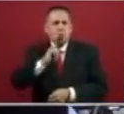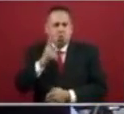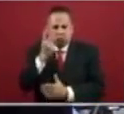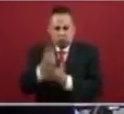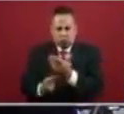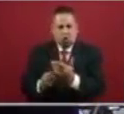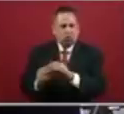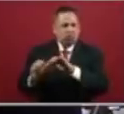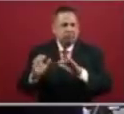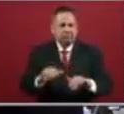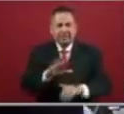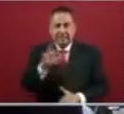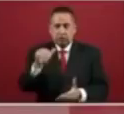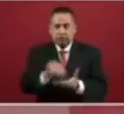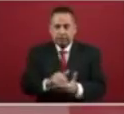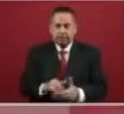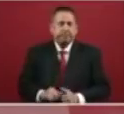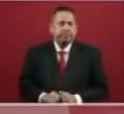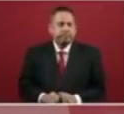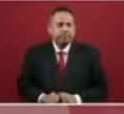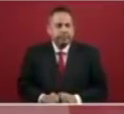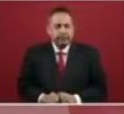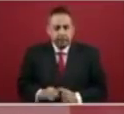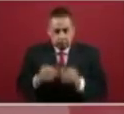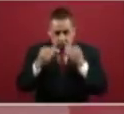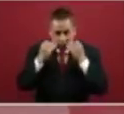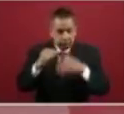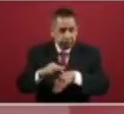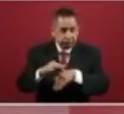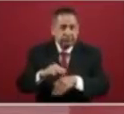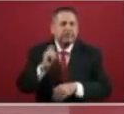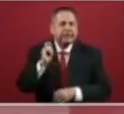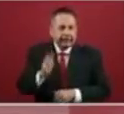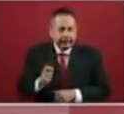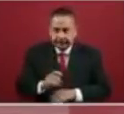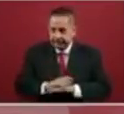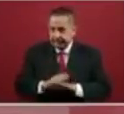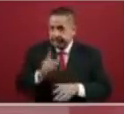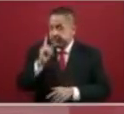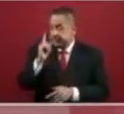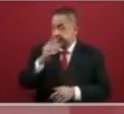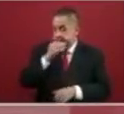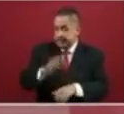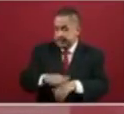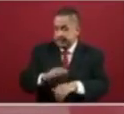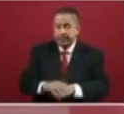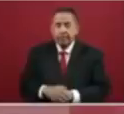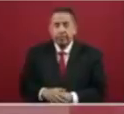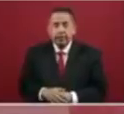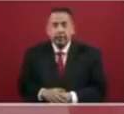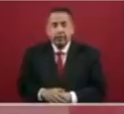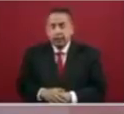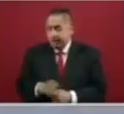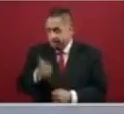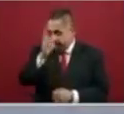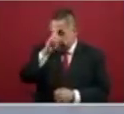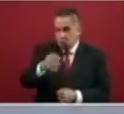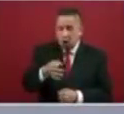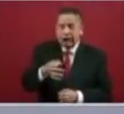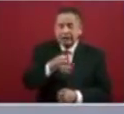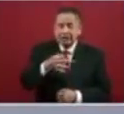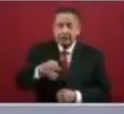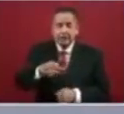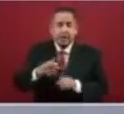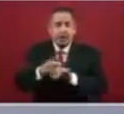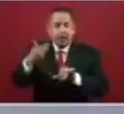mujeres. Ha quedado prohibido el uso de semillas de maíz